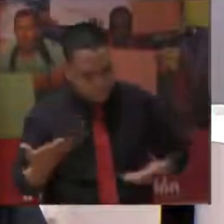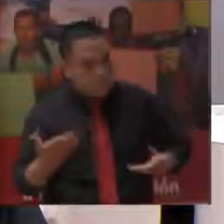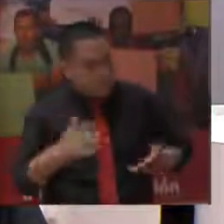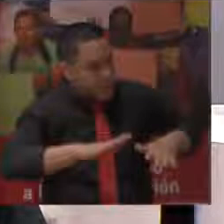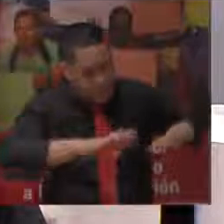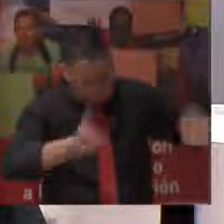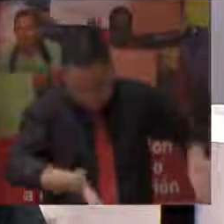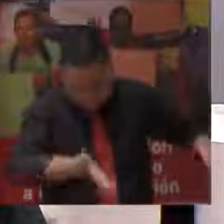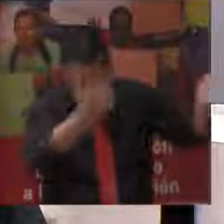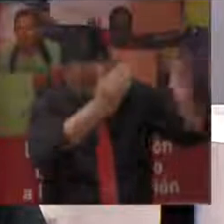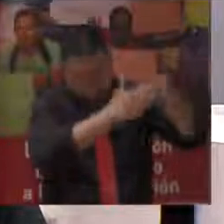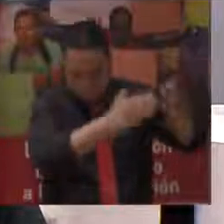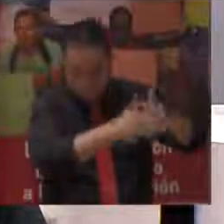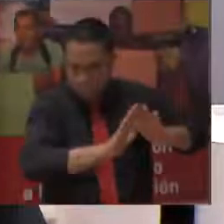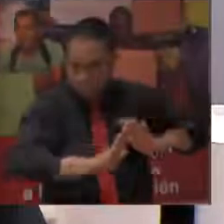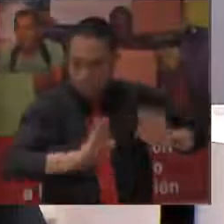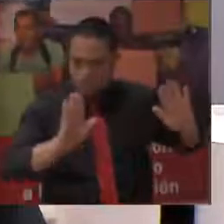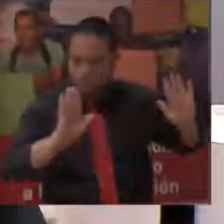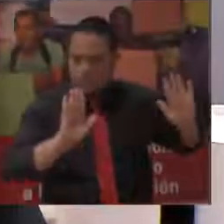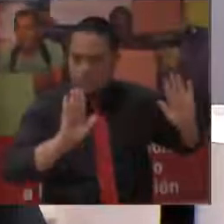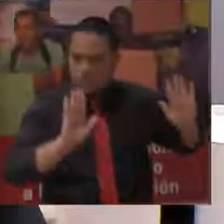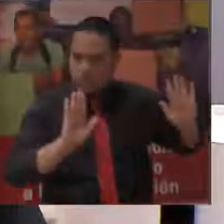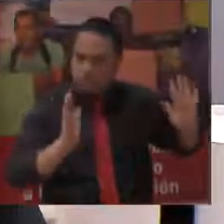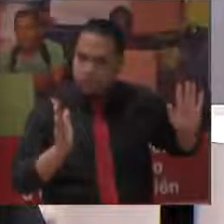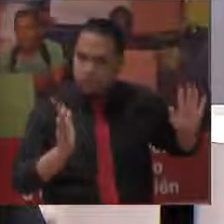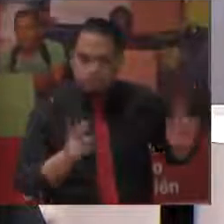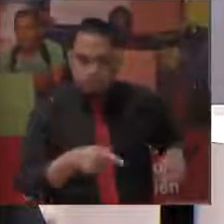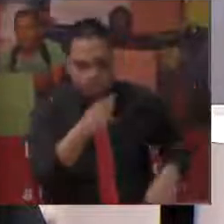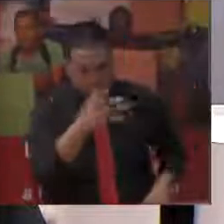váyase para su casa maleducado.